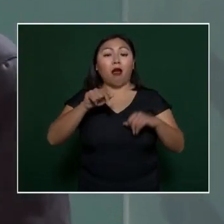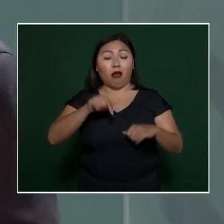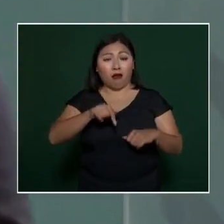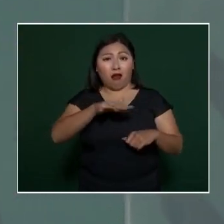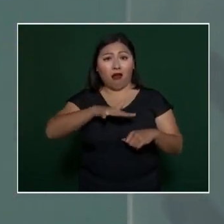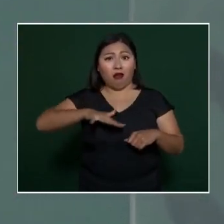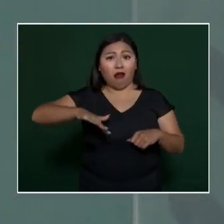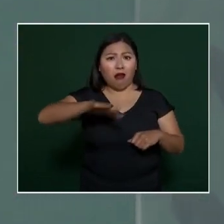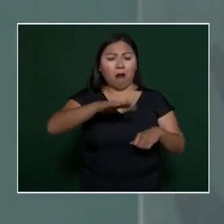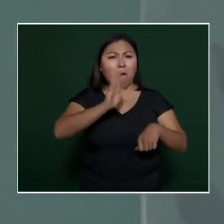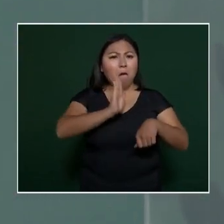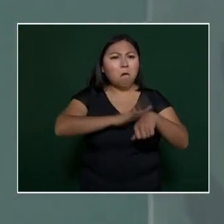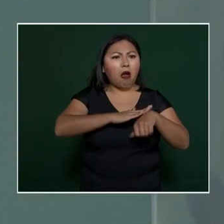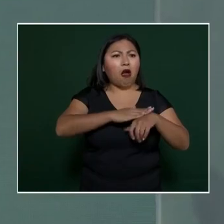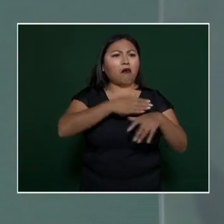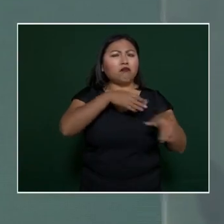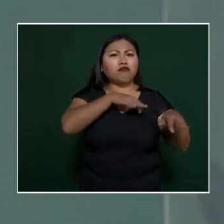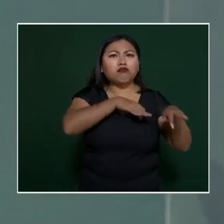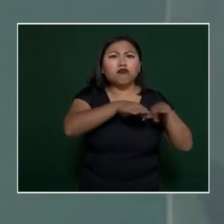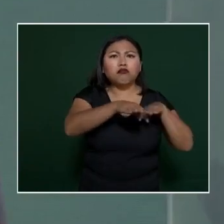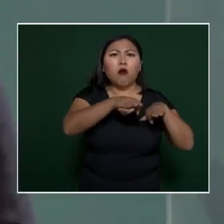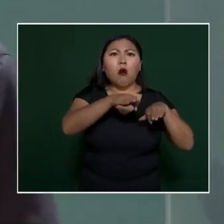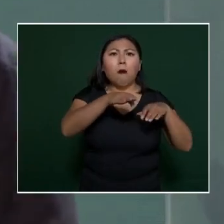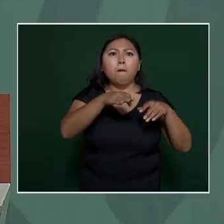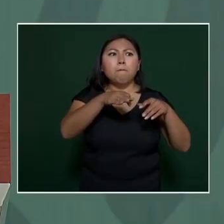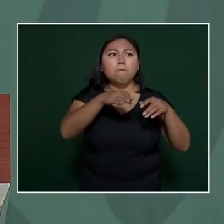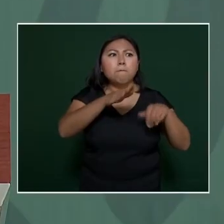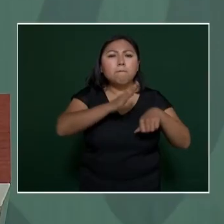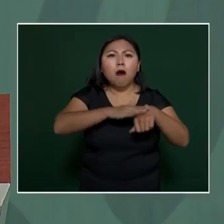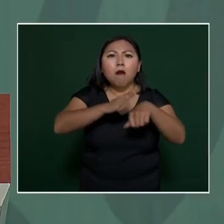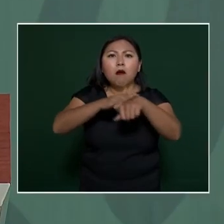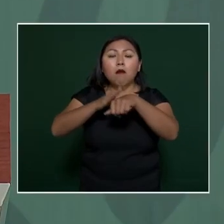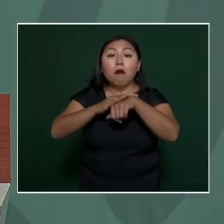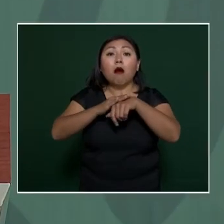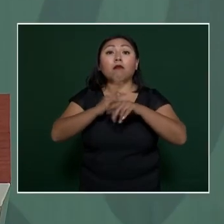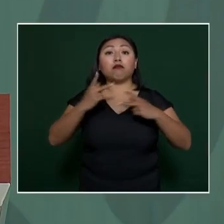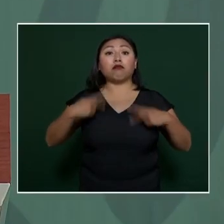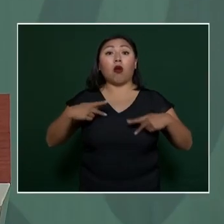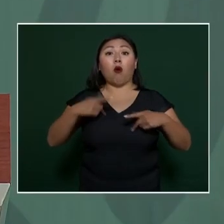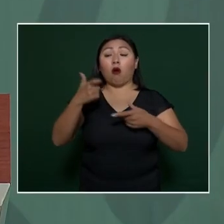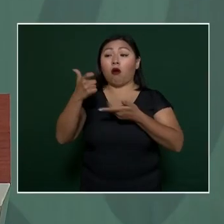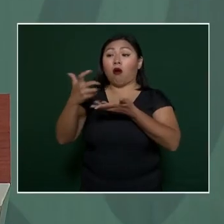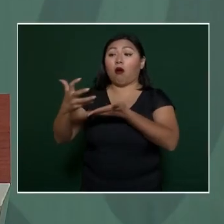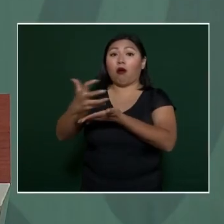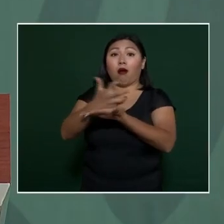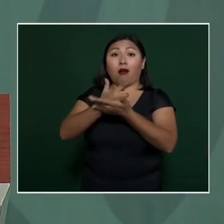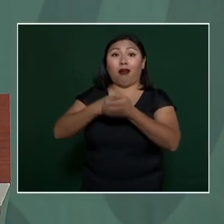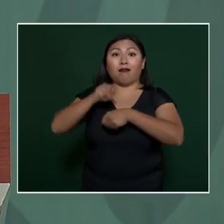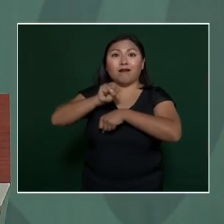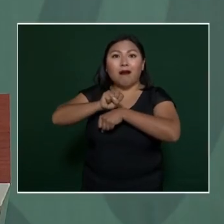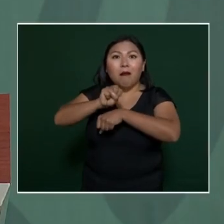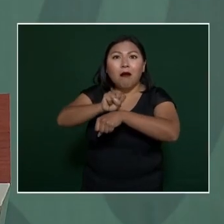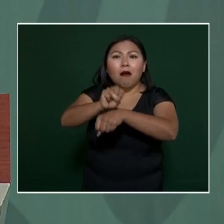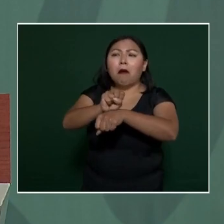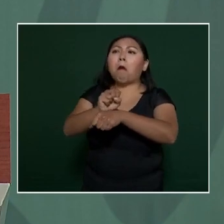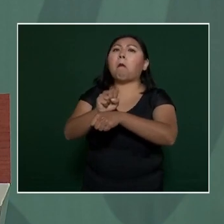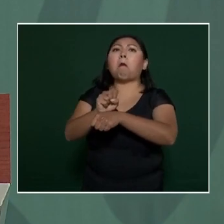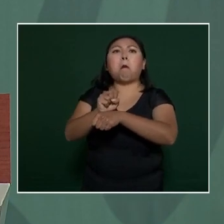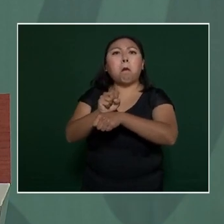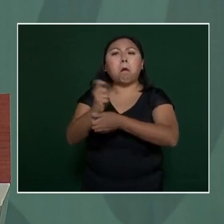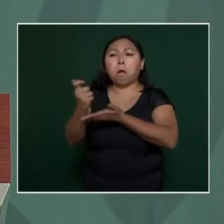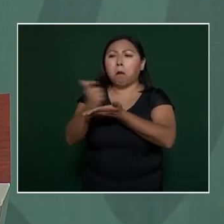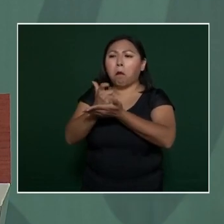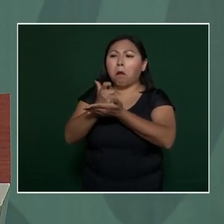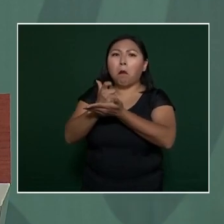empleos y ha mejorado el salario como no